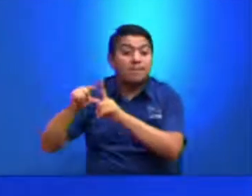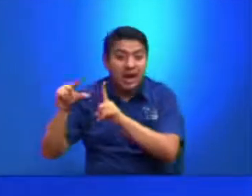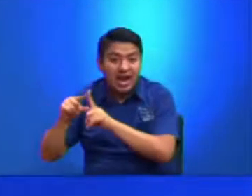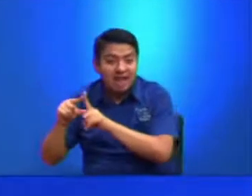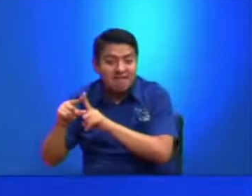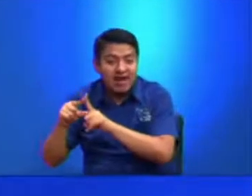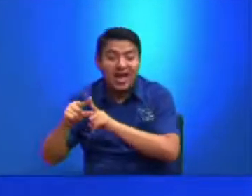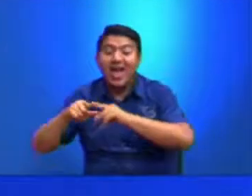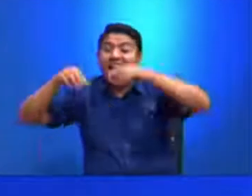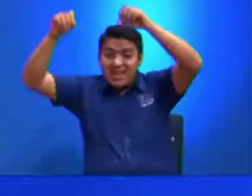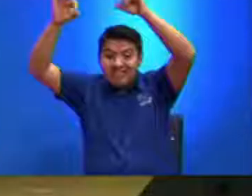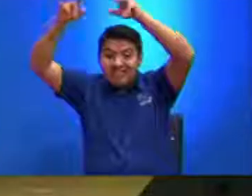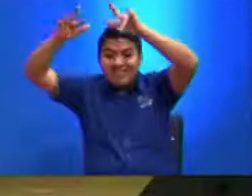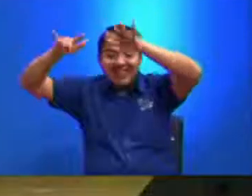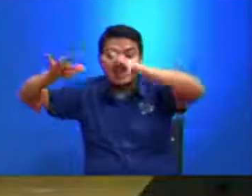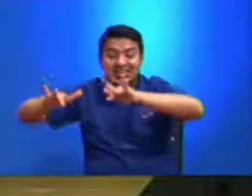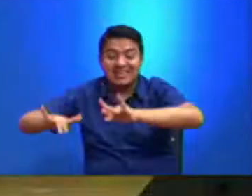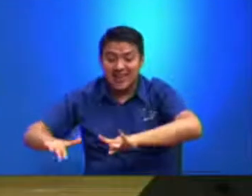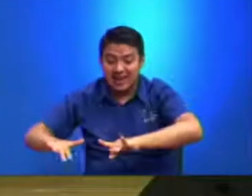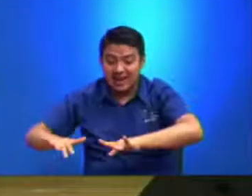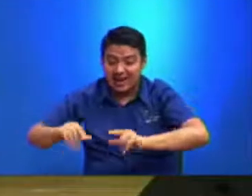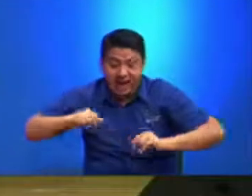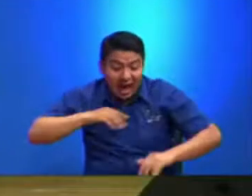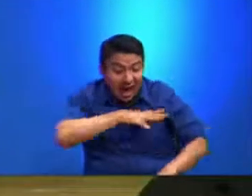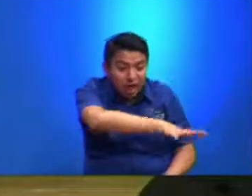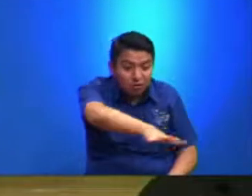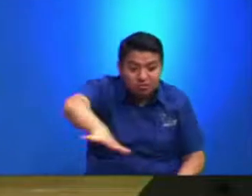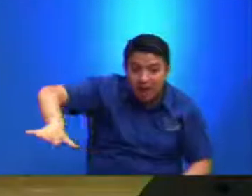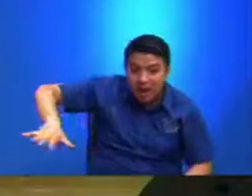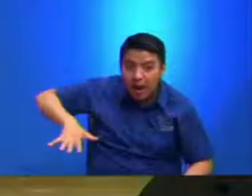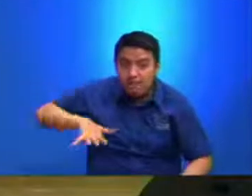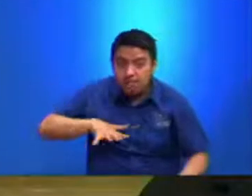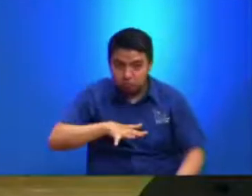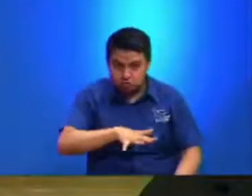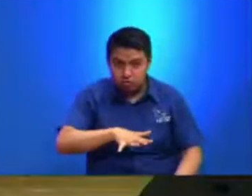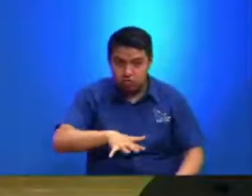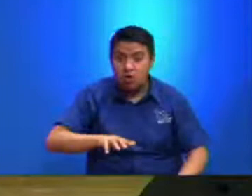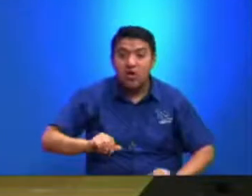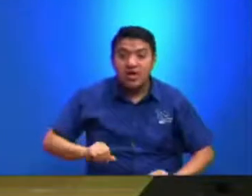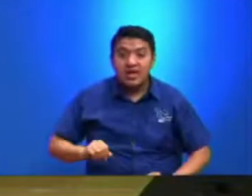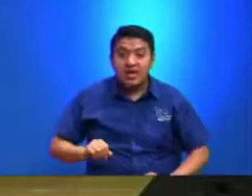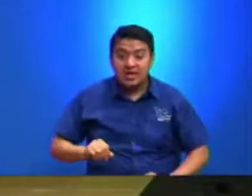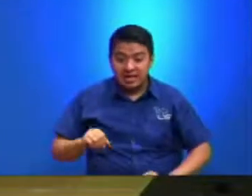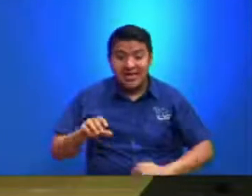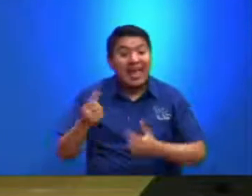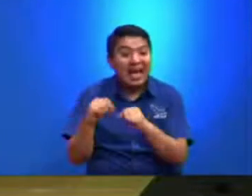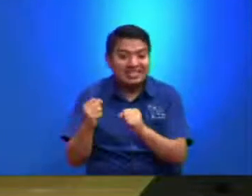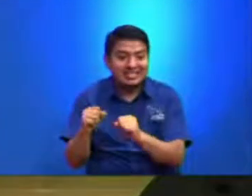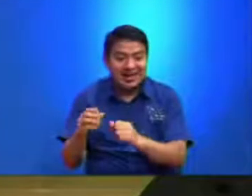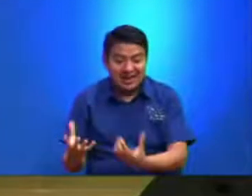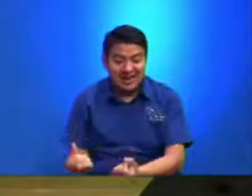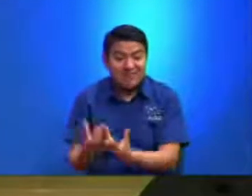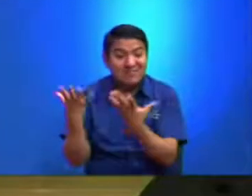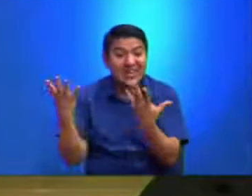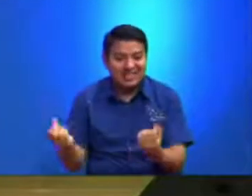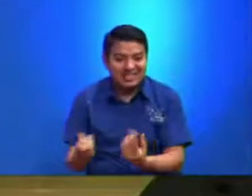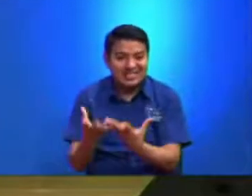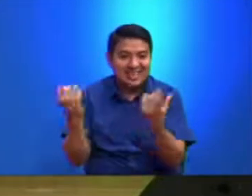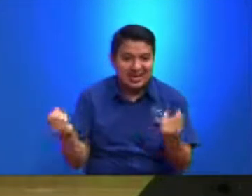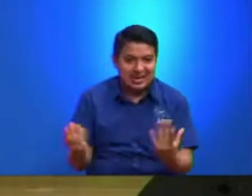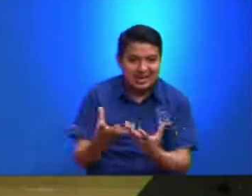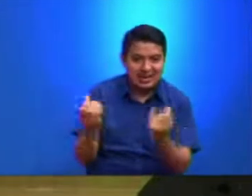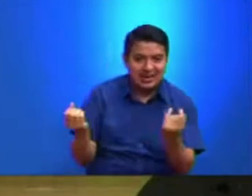yo conocí a Cristo igual que usted. Espero que usted lo haya conocido, igual que yo. Fue un